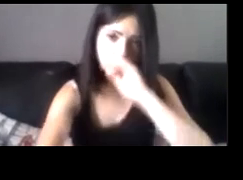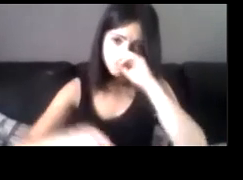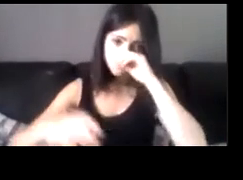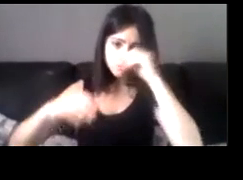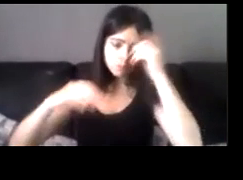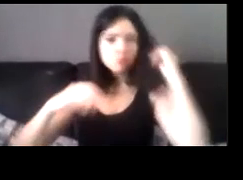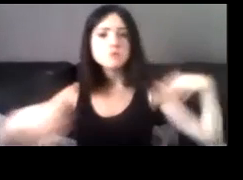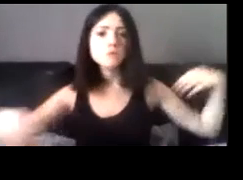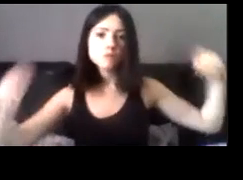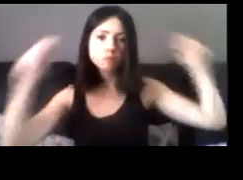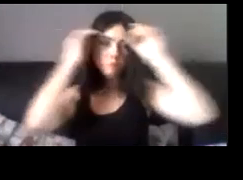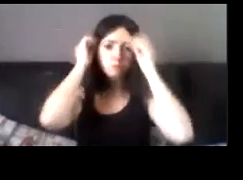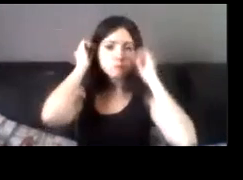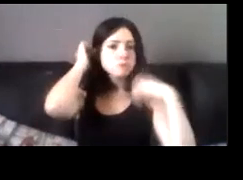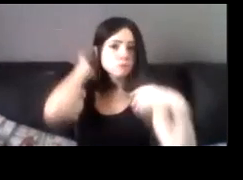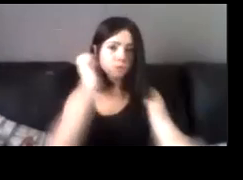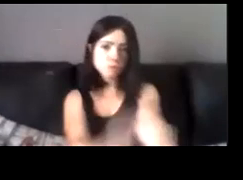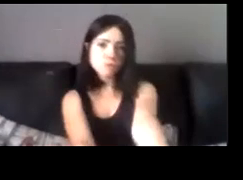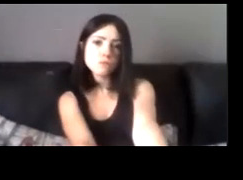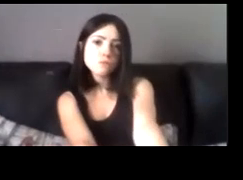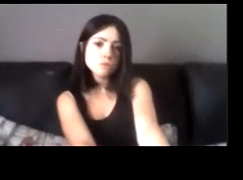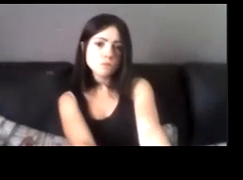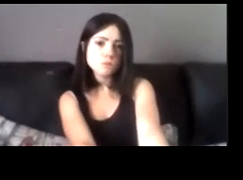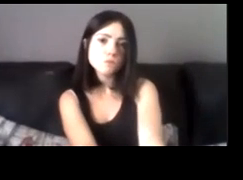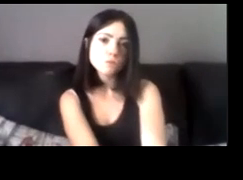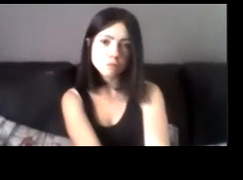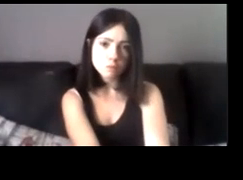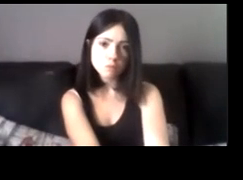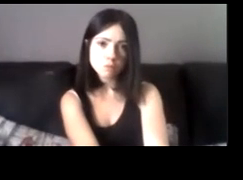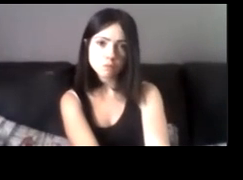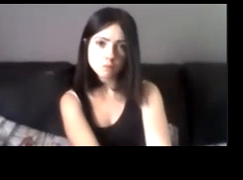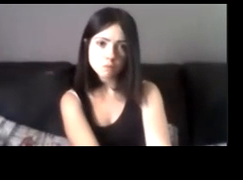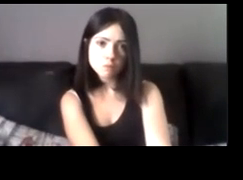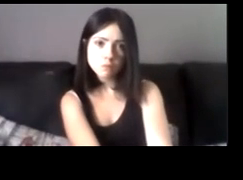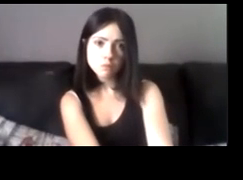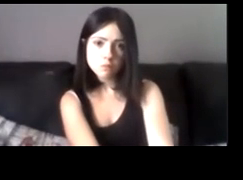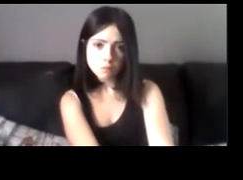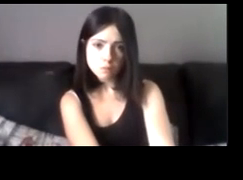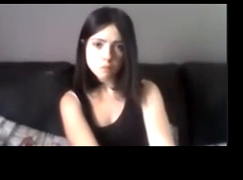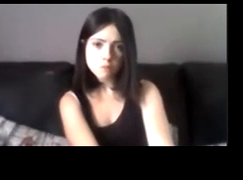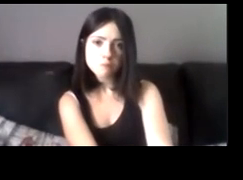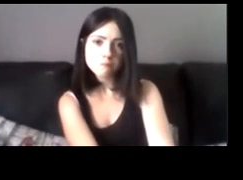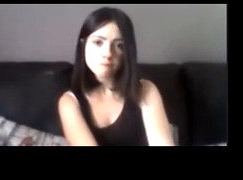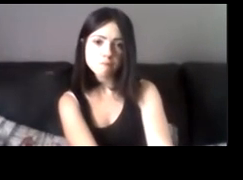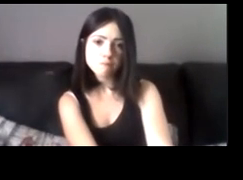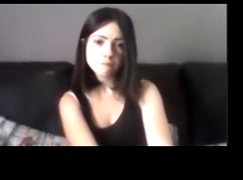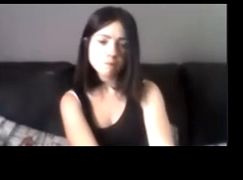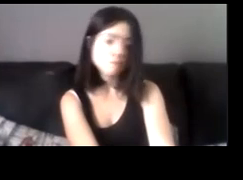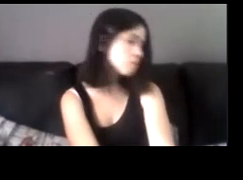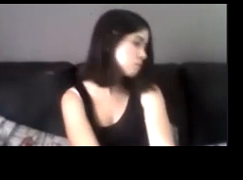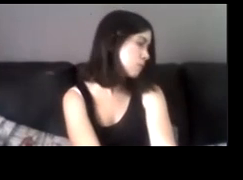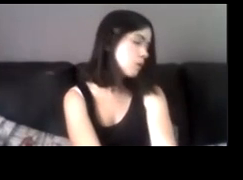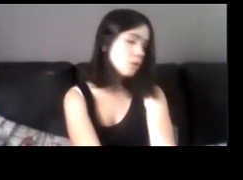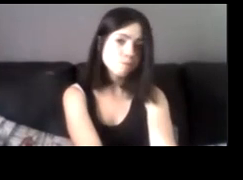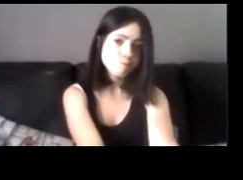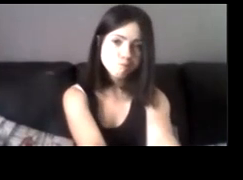una columna de opinión de los Space News, donde a muchos les costó analizar sobre todo el cuadro, que